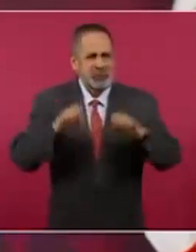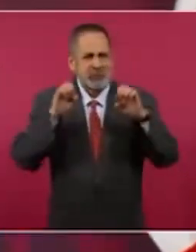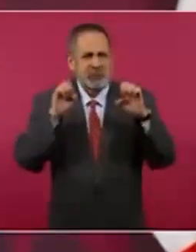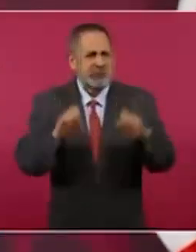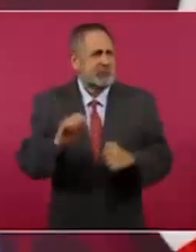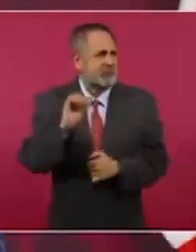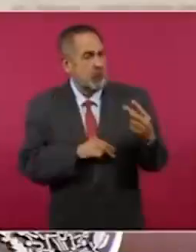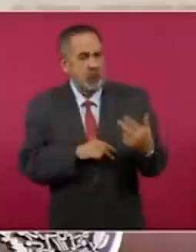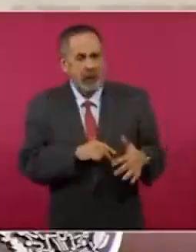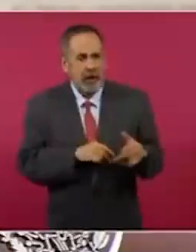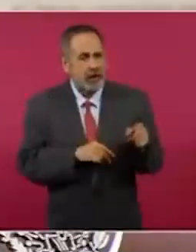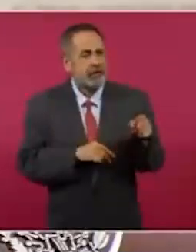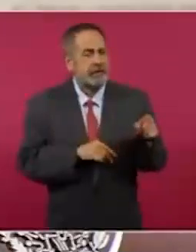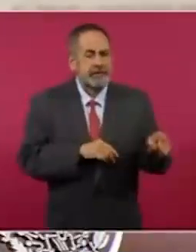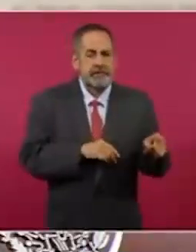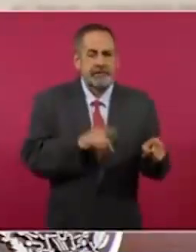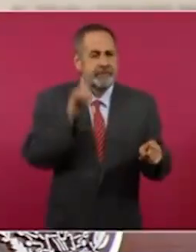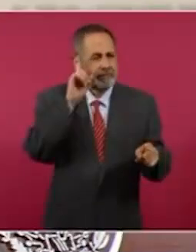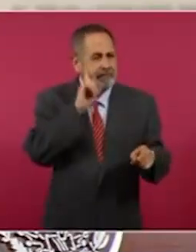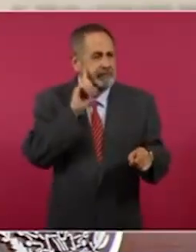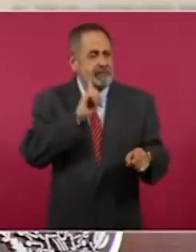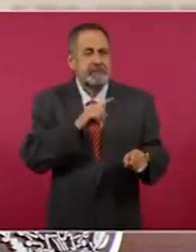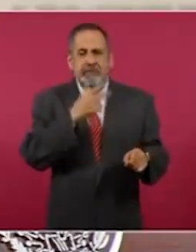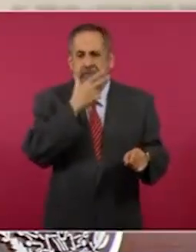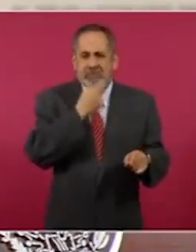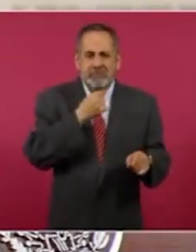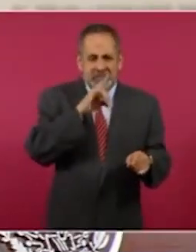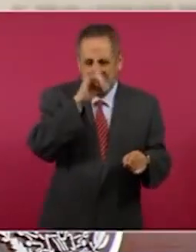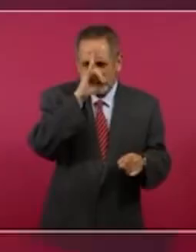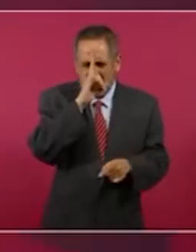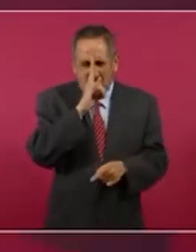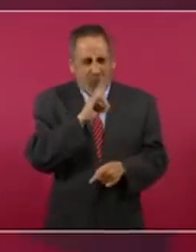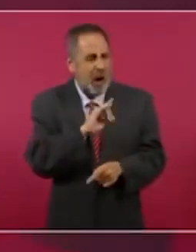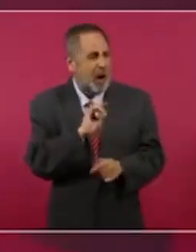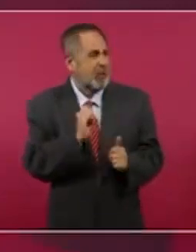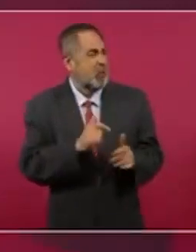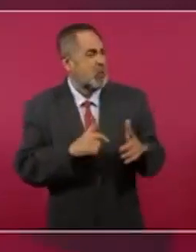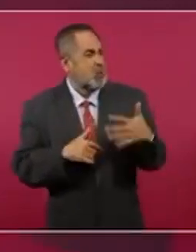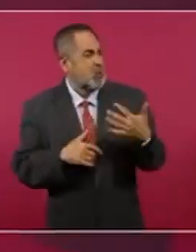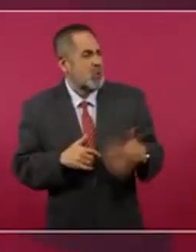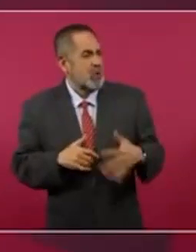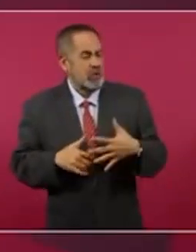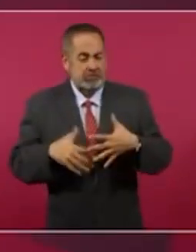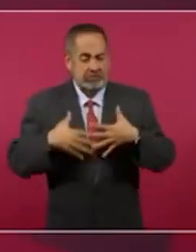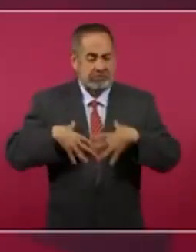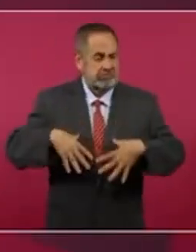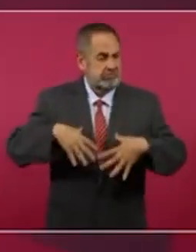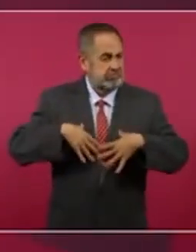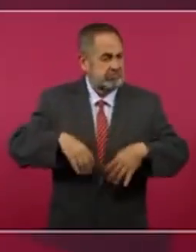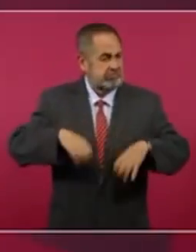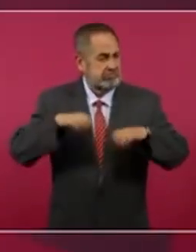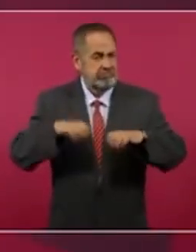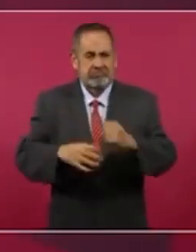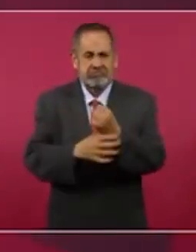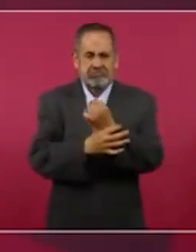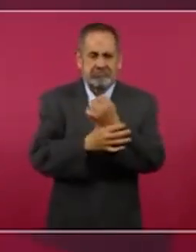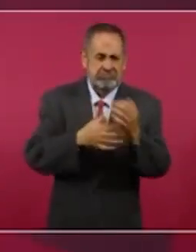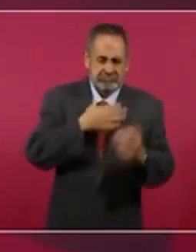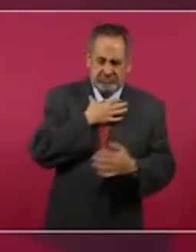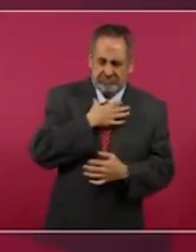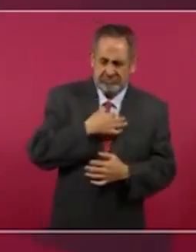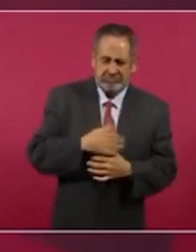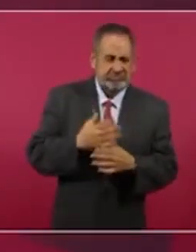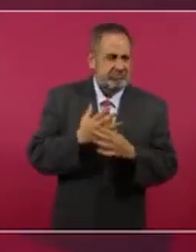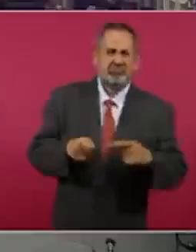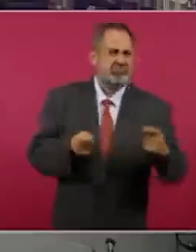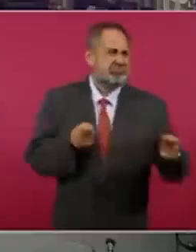último modelos, de muchachas, muchachos guapos, de ropa fina, de alhajas,